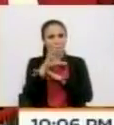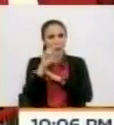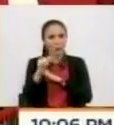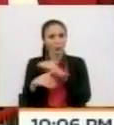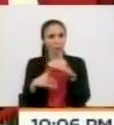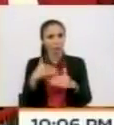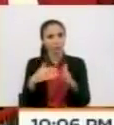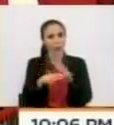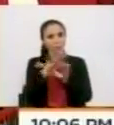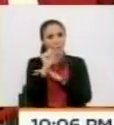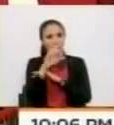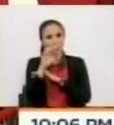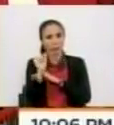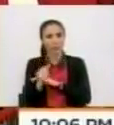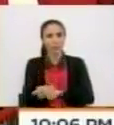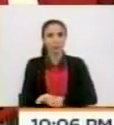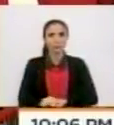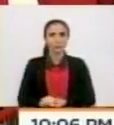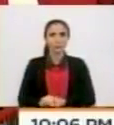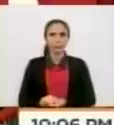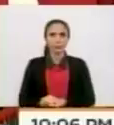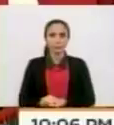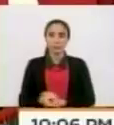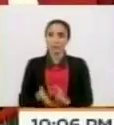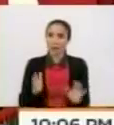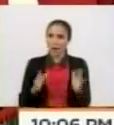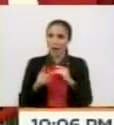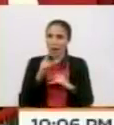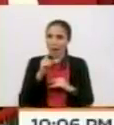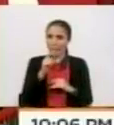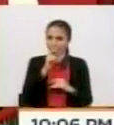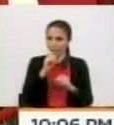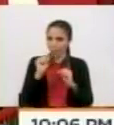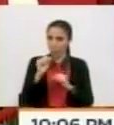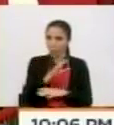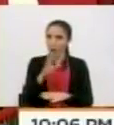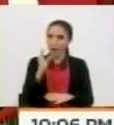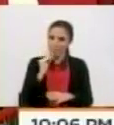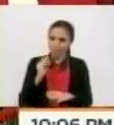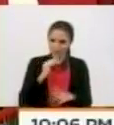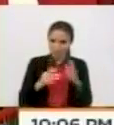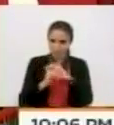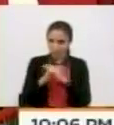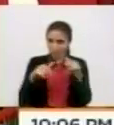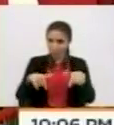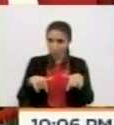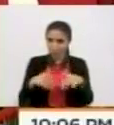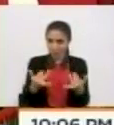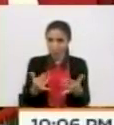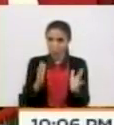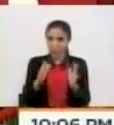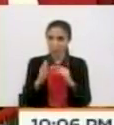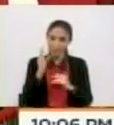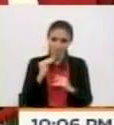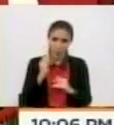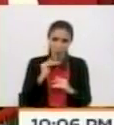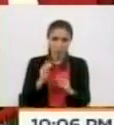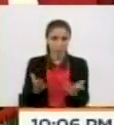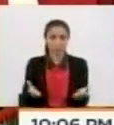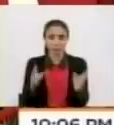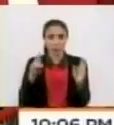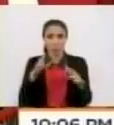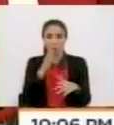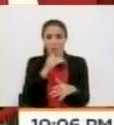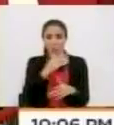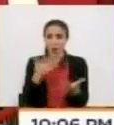acaso cuando usted llegó aquí a presidente tenía la experiencia que tiene ahorita? No la tiene, no la tenía. Jamás. Además, y yo soy